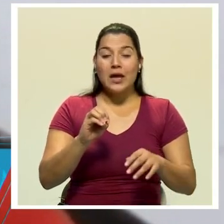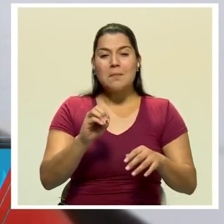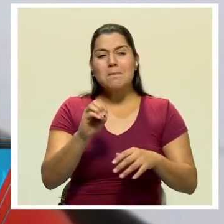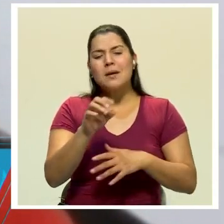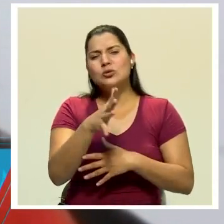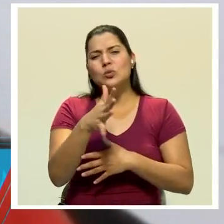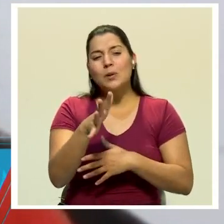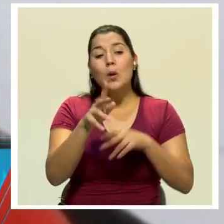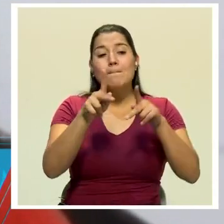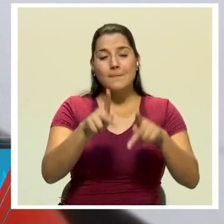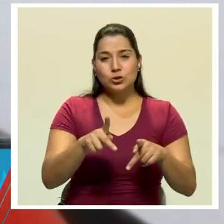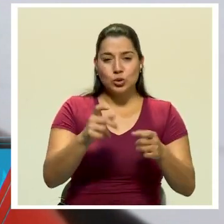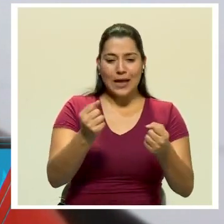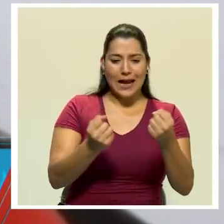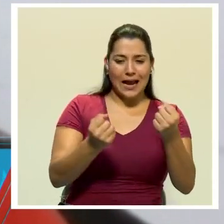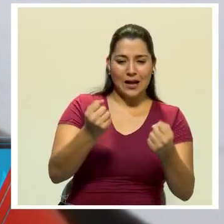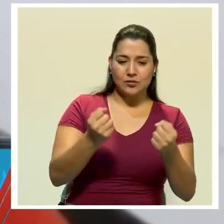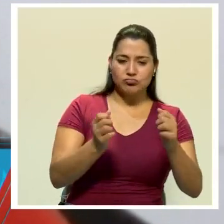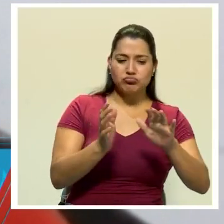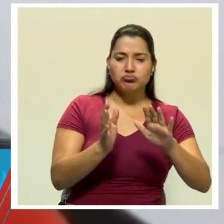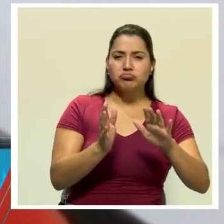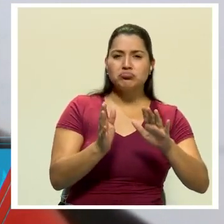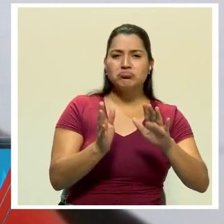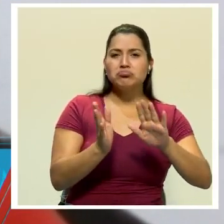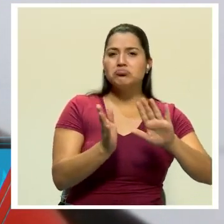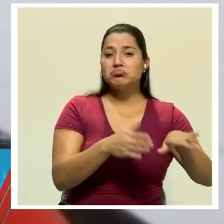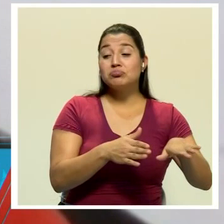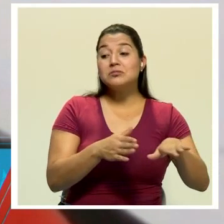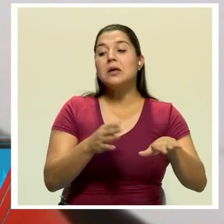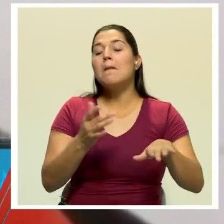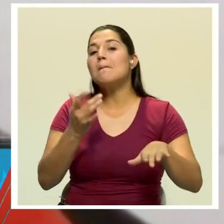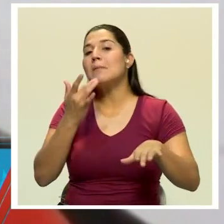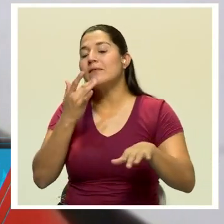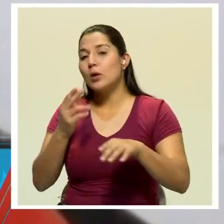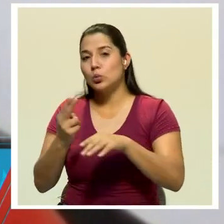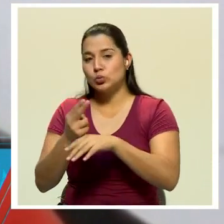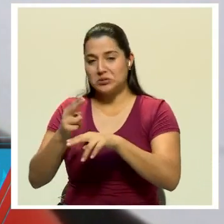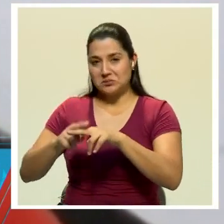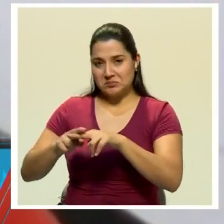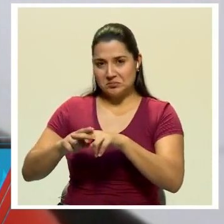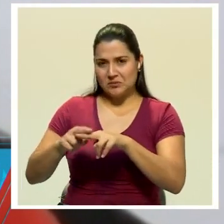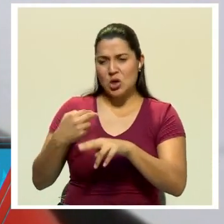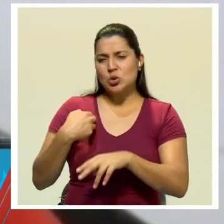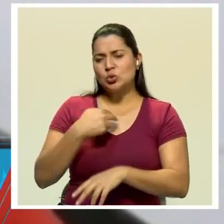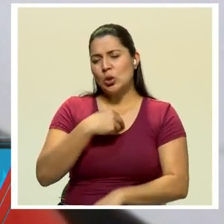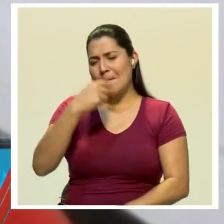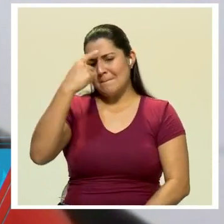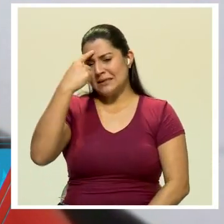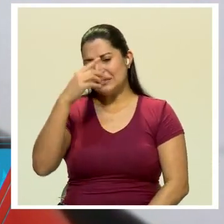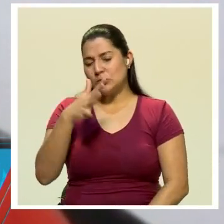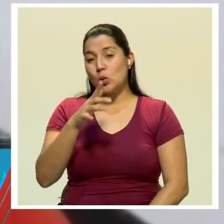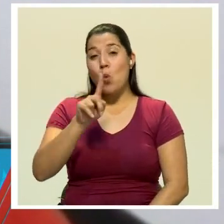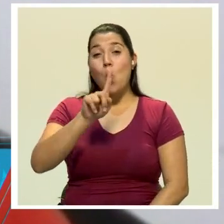particular. Entonces, nosotros estamos estimando cerca de un aumento del 1.6%